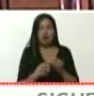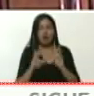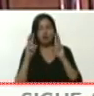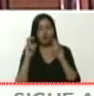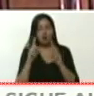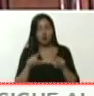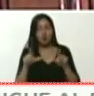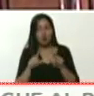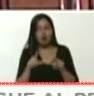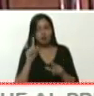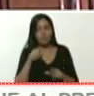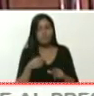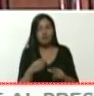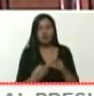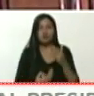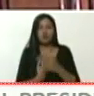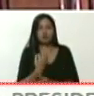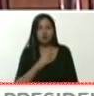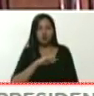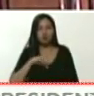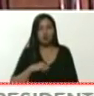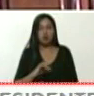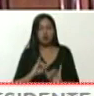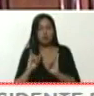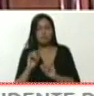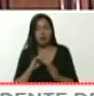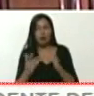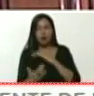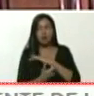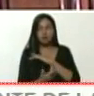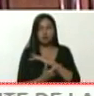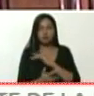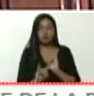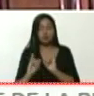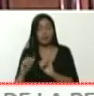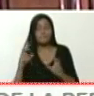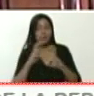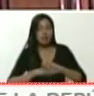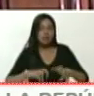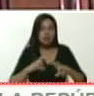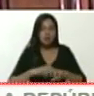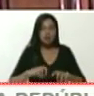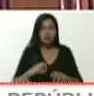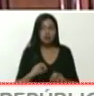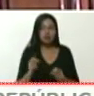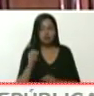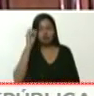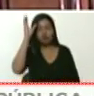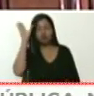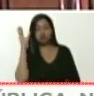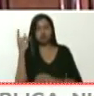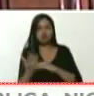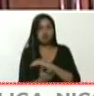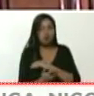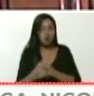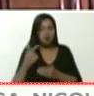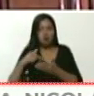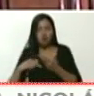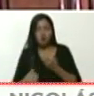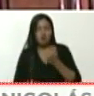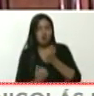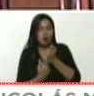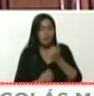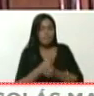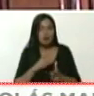puesta en funcionamiento de la Fundación para la Unificación Técnica, la Investigación, Capacitación y Extensionismo en el Fortalecimiento